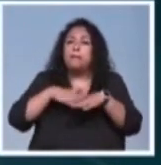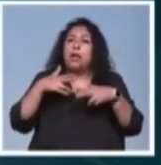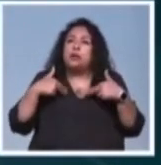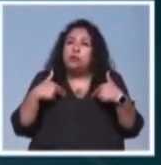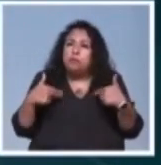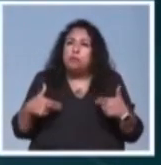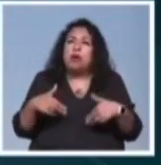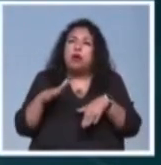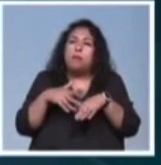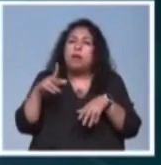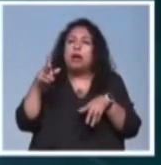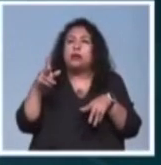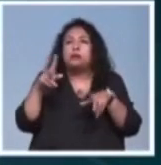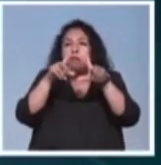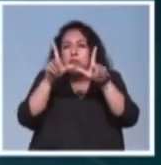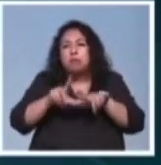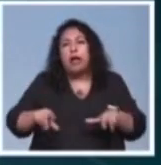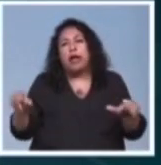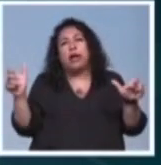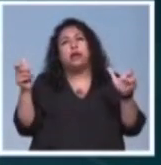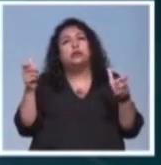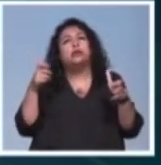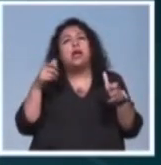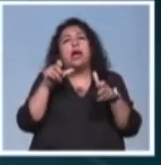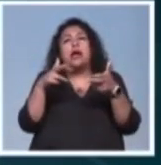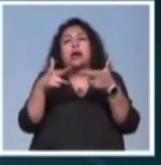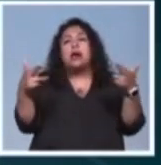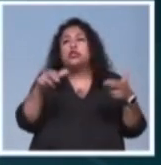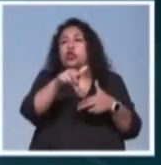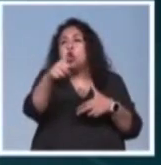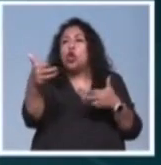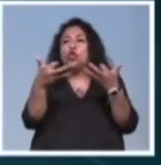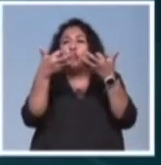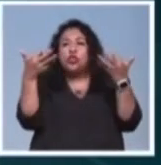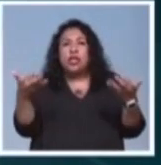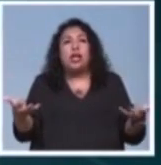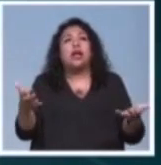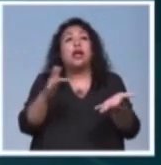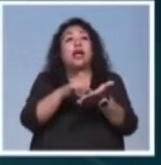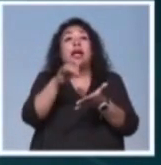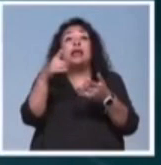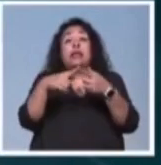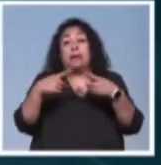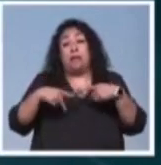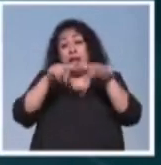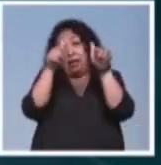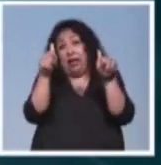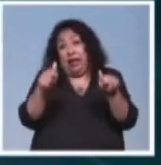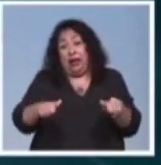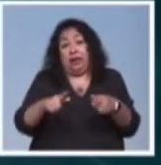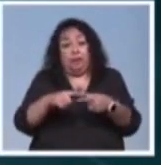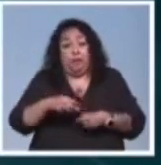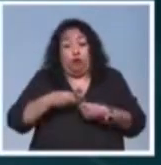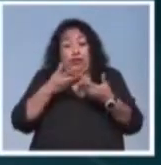más humanos y más pacíficos en las relaciones con los otros y la tierra, gracias a los artes,